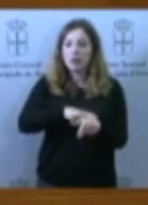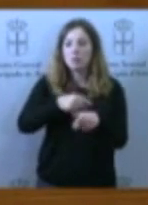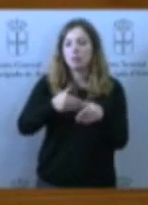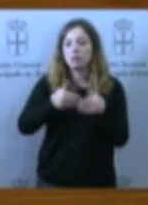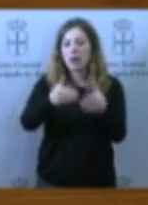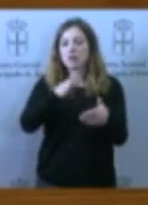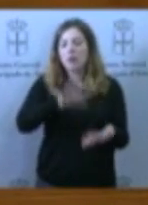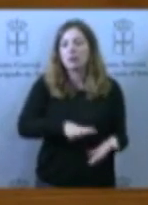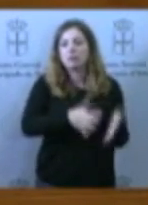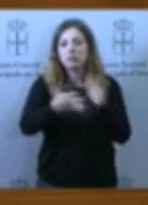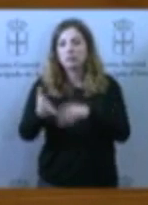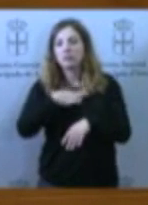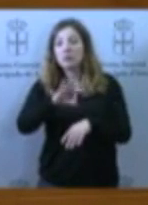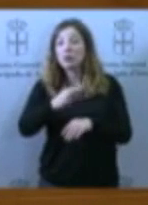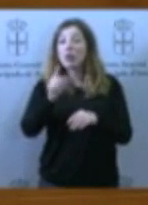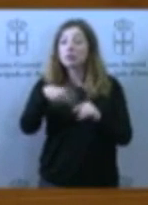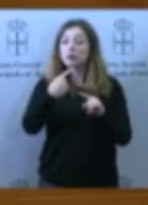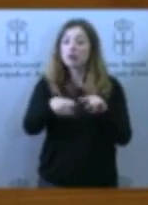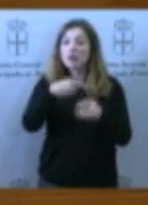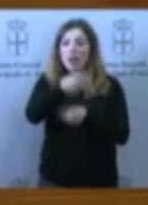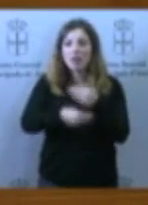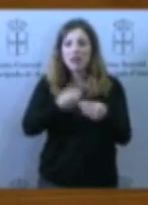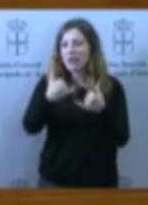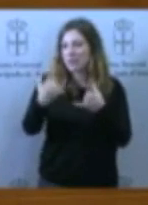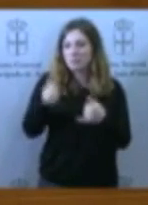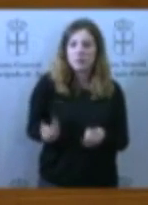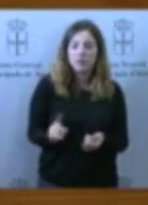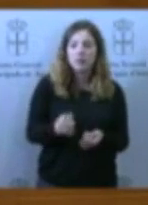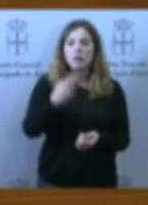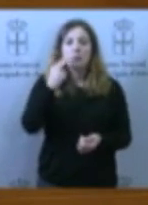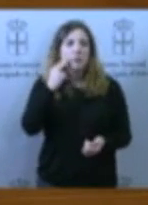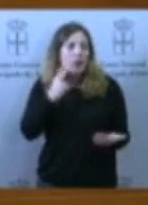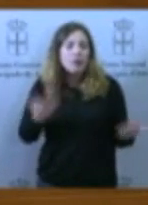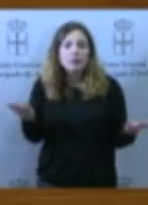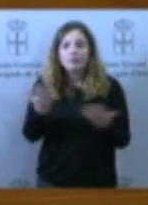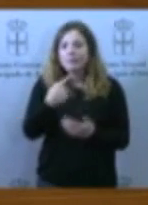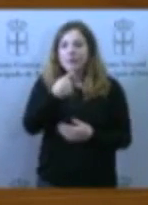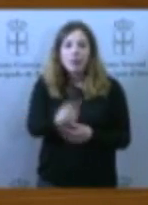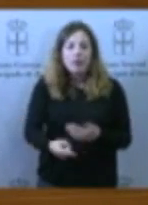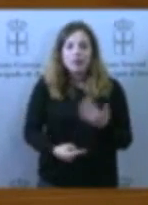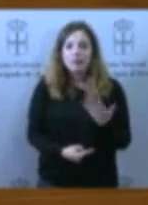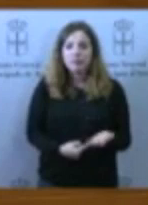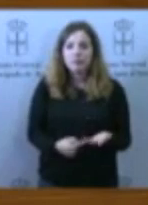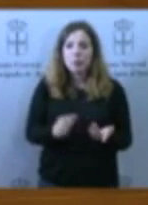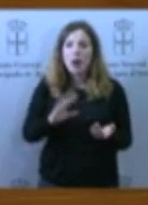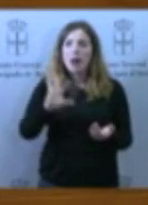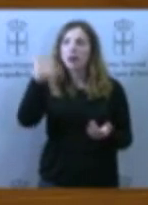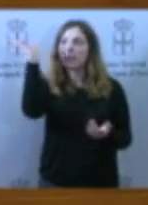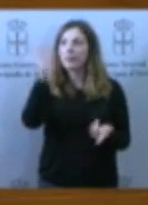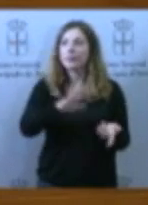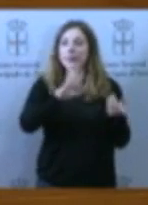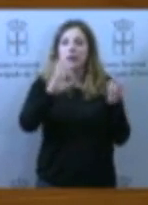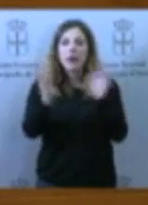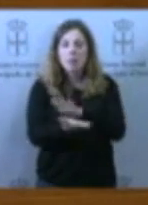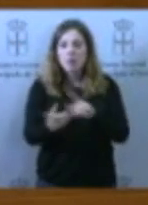luego, cuando tenemos que hacer cosas, no vamos en esa misma línea. Nos da miedo decir que el cambio climático nos da igual,